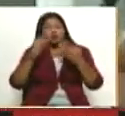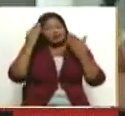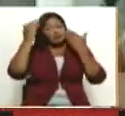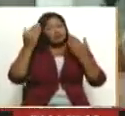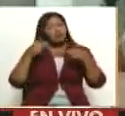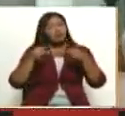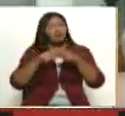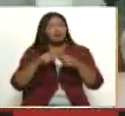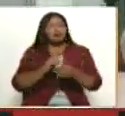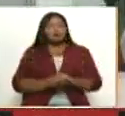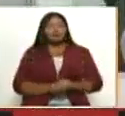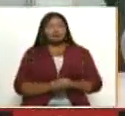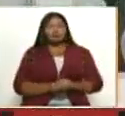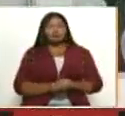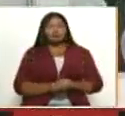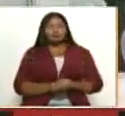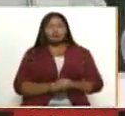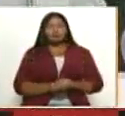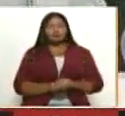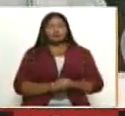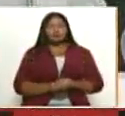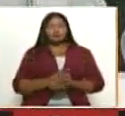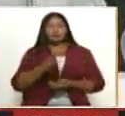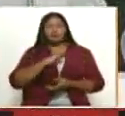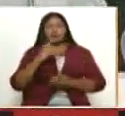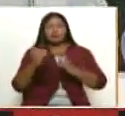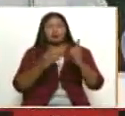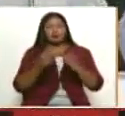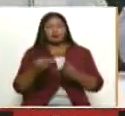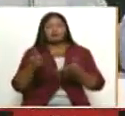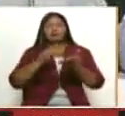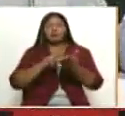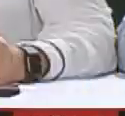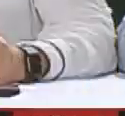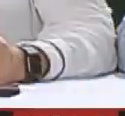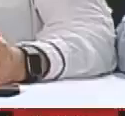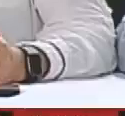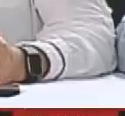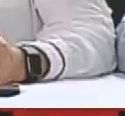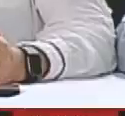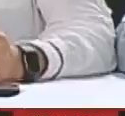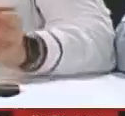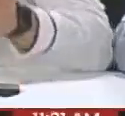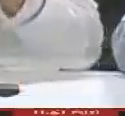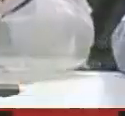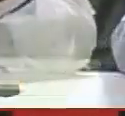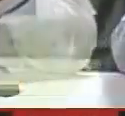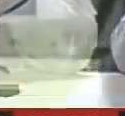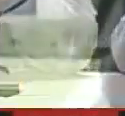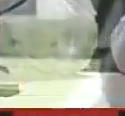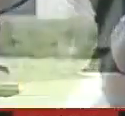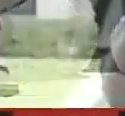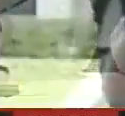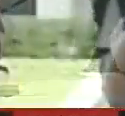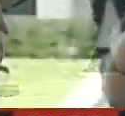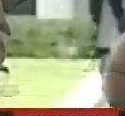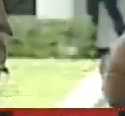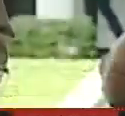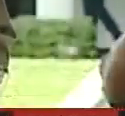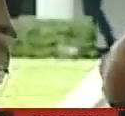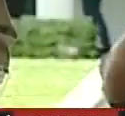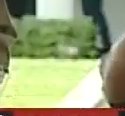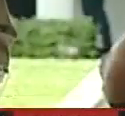saludamos estos diálogos y reiteramos nuestro compromiso de apoyar todas